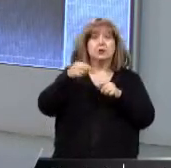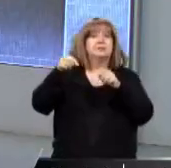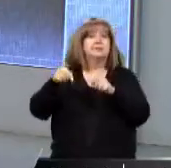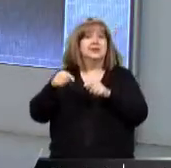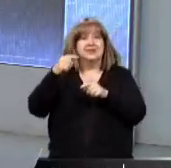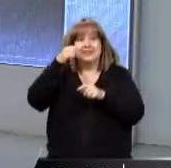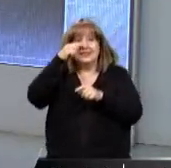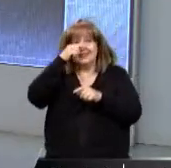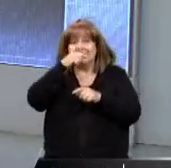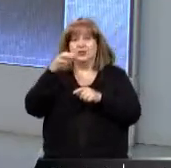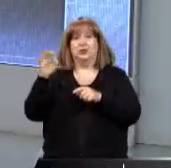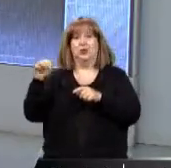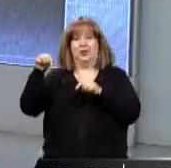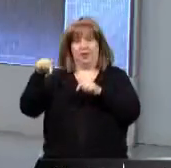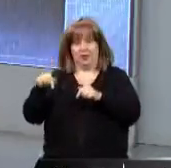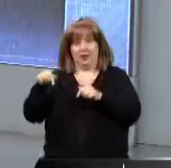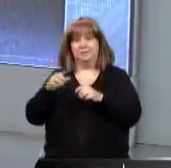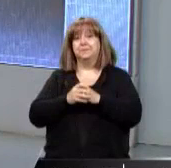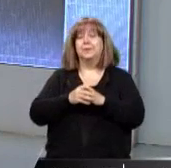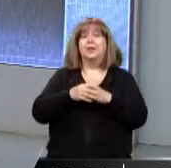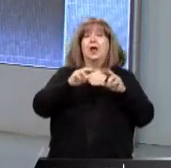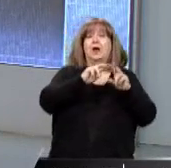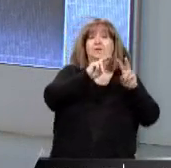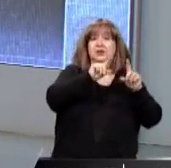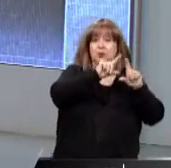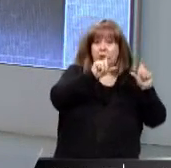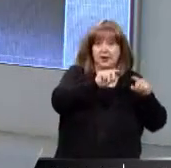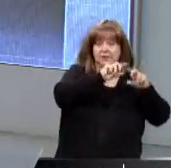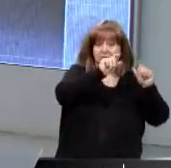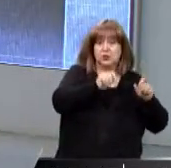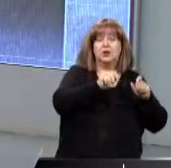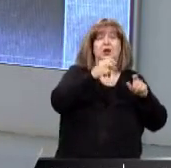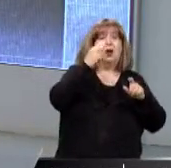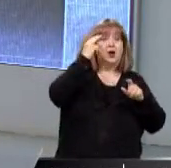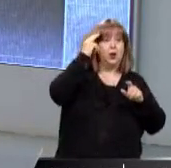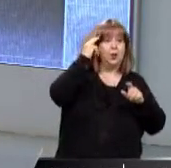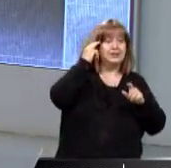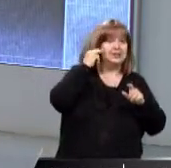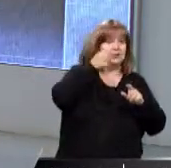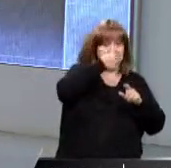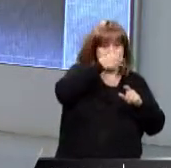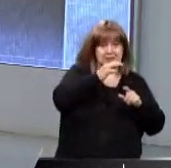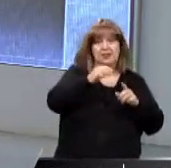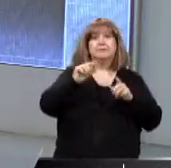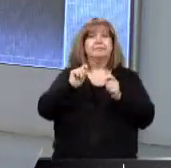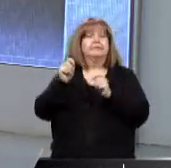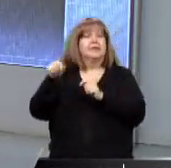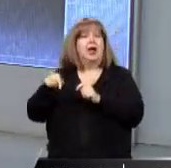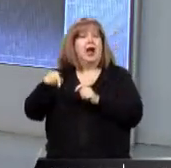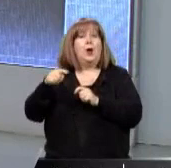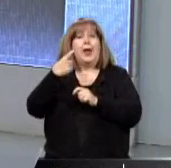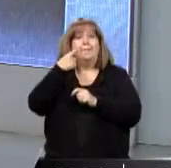a 750 pesos. Y las facturas, las docenas, estaba en 960 pesos, se va